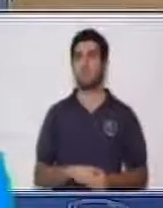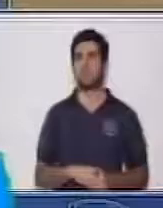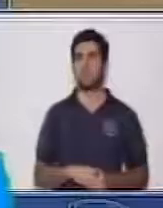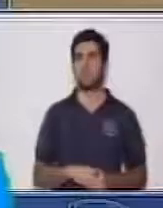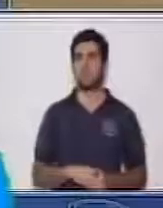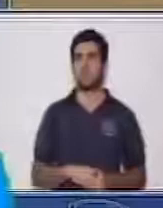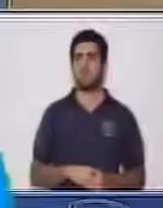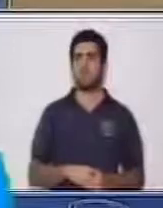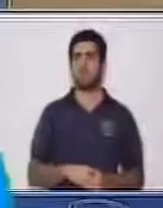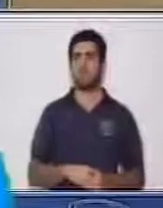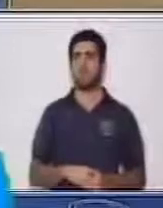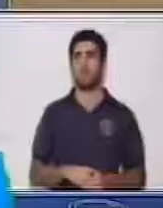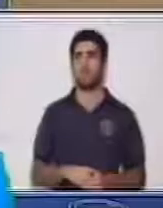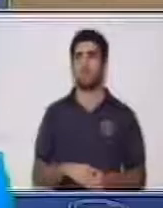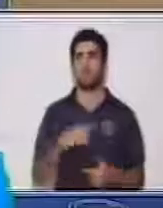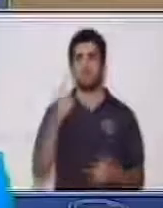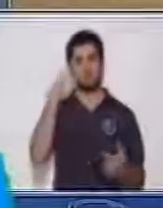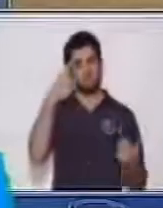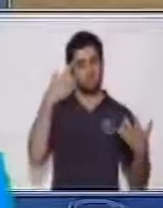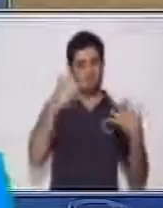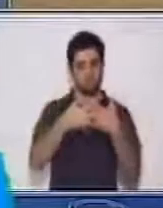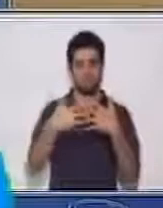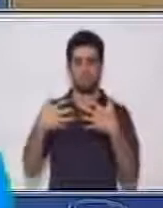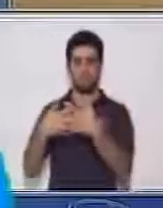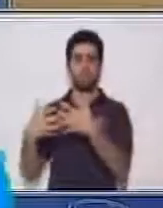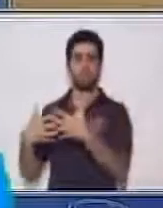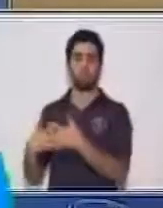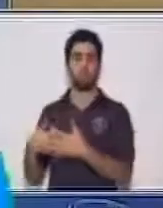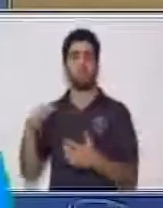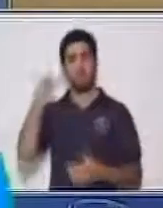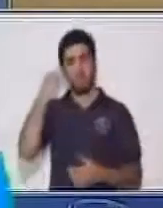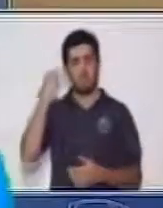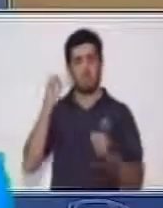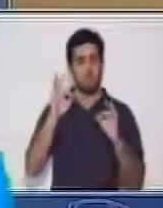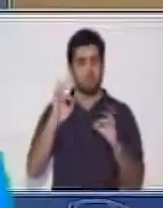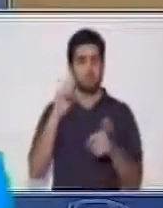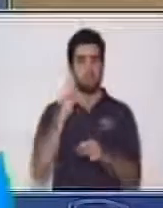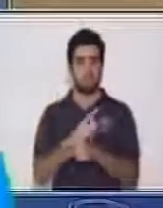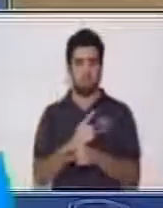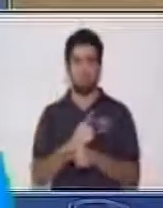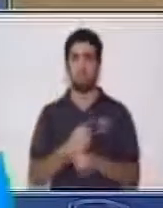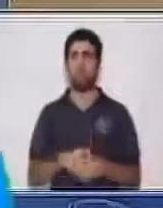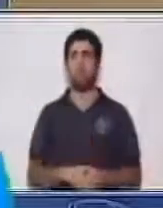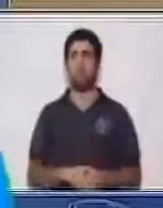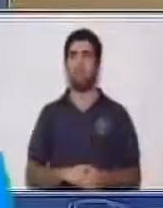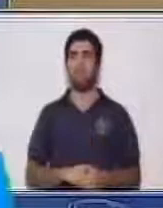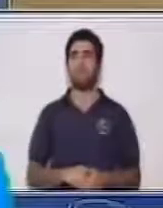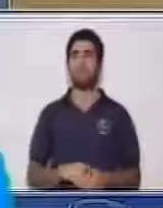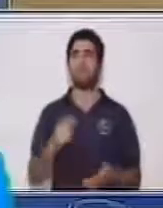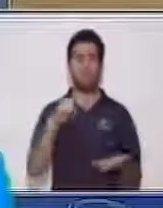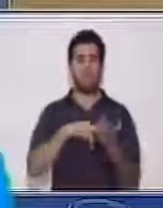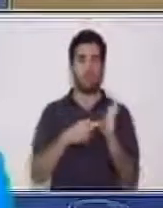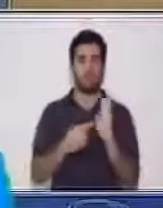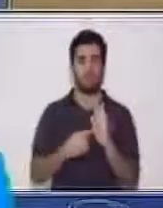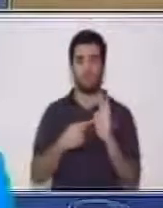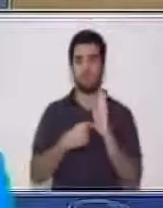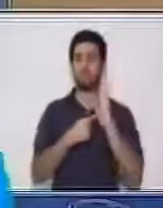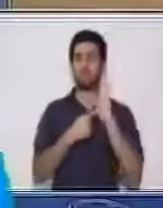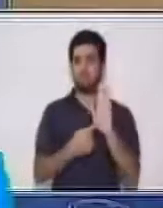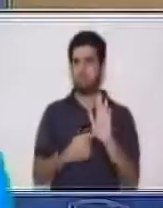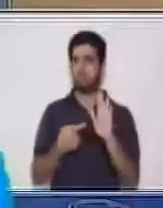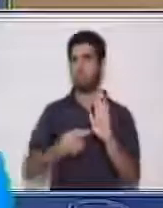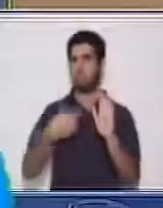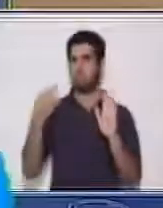tenga coherencia en su texto y las ideas tengan un enlace adecuado. Y su significado es